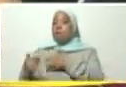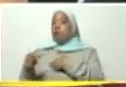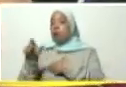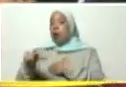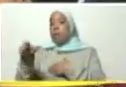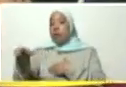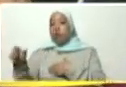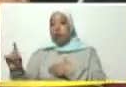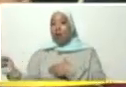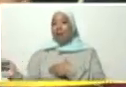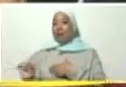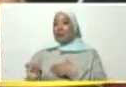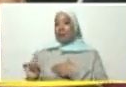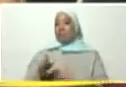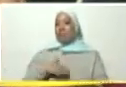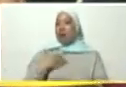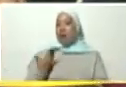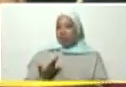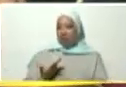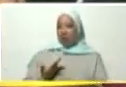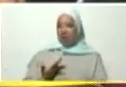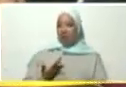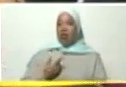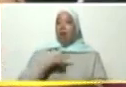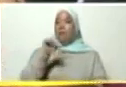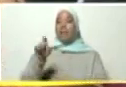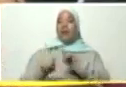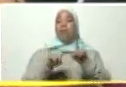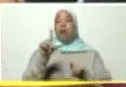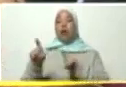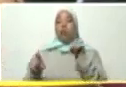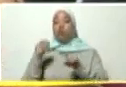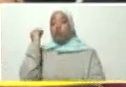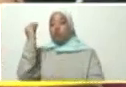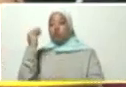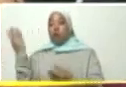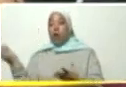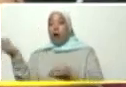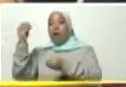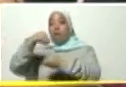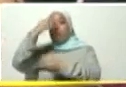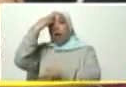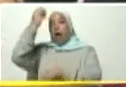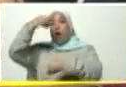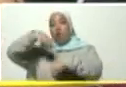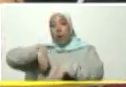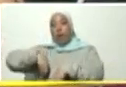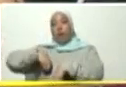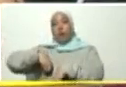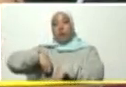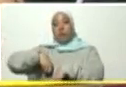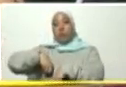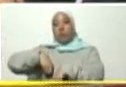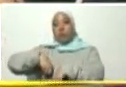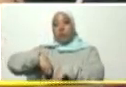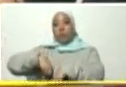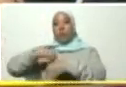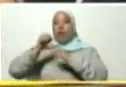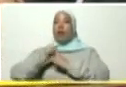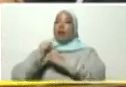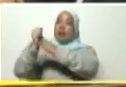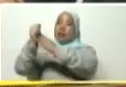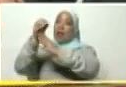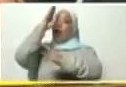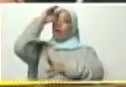quieran barrer por aquí por allá en poder su criterio o sus caprichos eso no puede ser Liderazgo